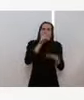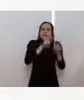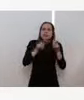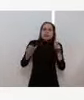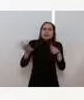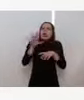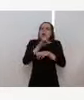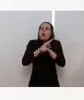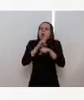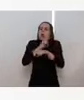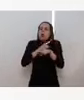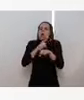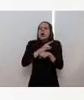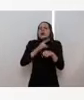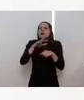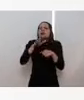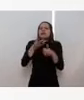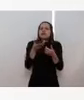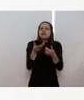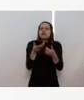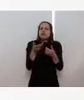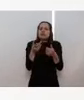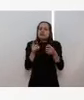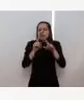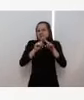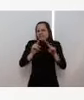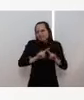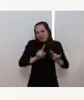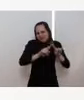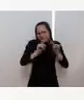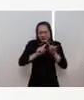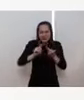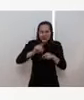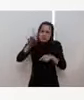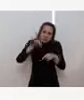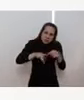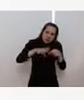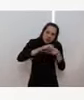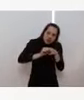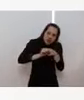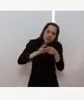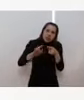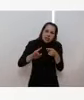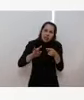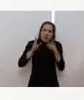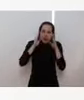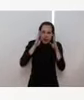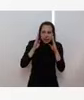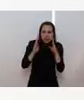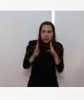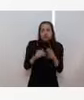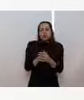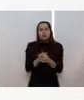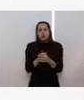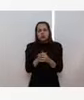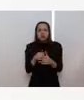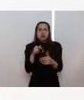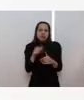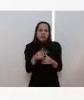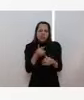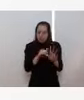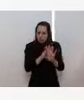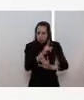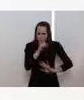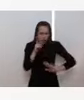a hacer uso de las consultas que han sido autorizadas por la dirección general de sanidad militar aquí tenemos intervenido